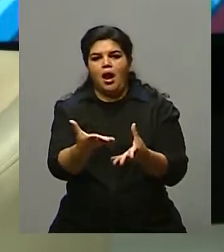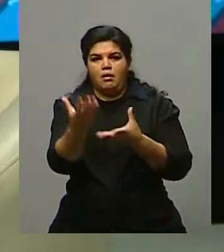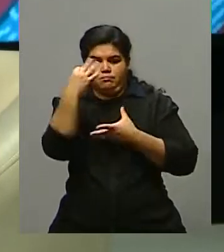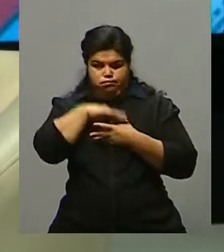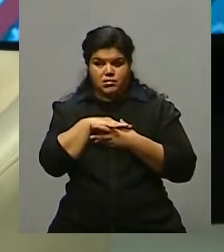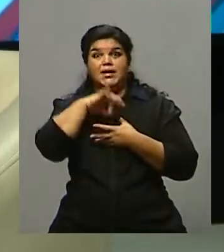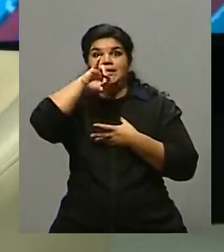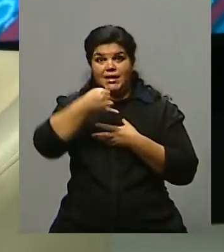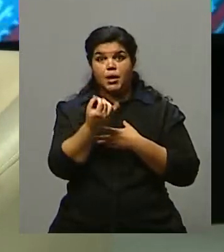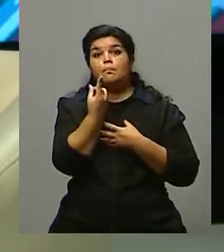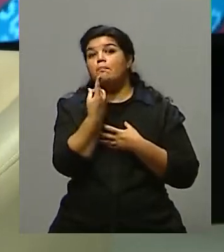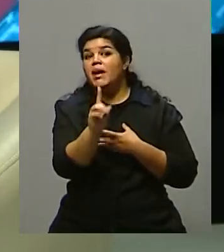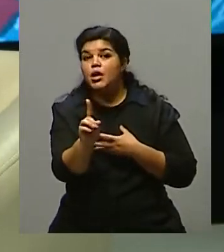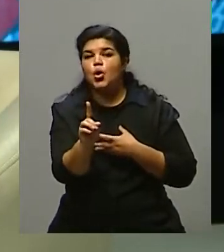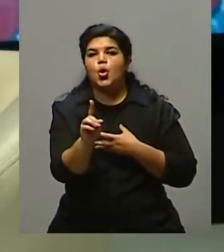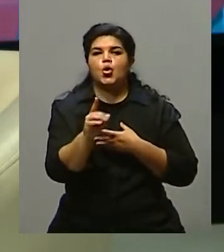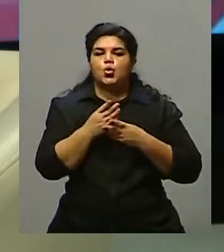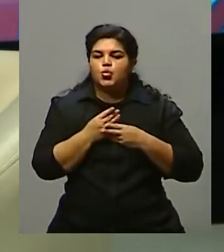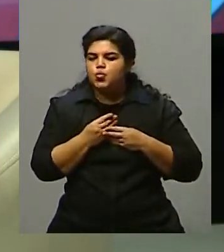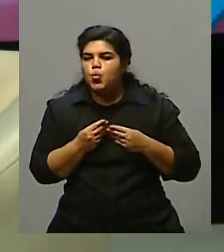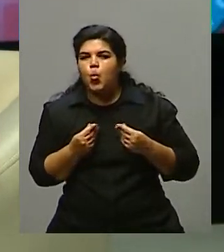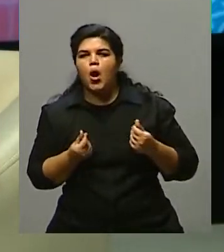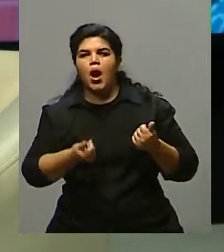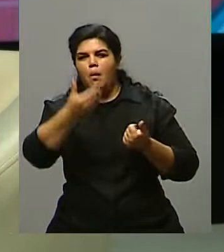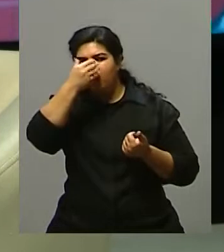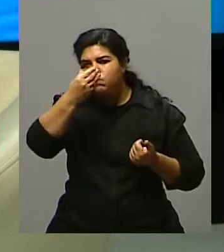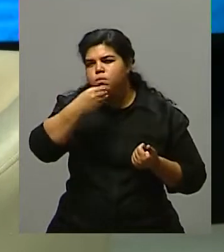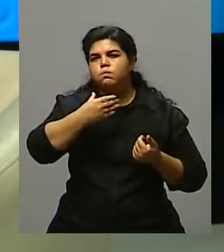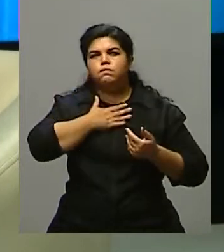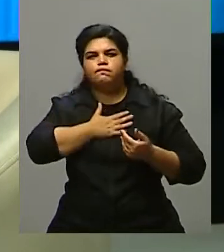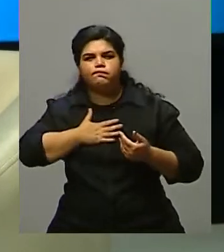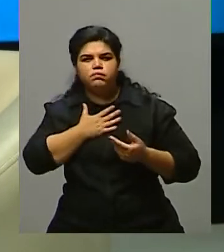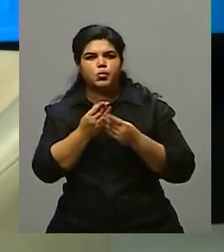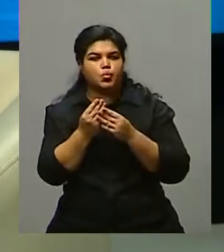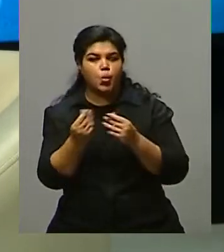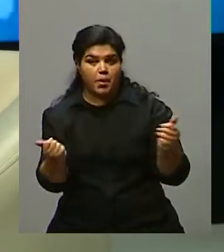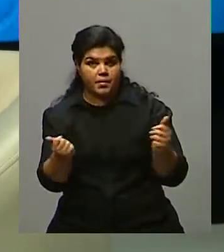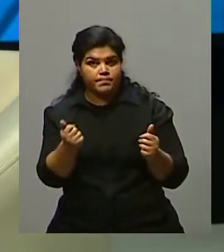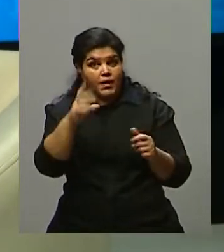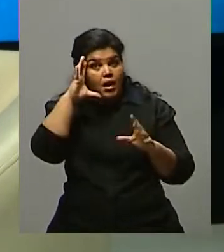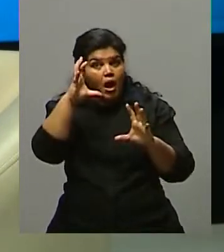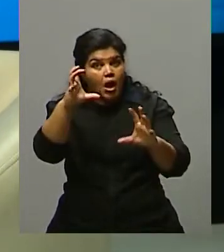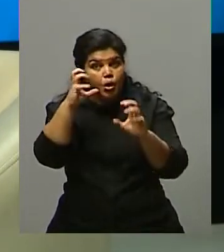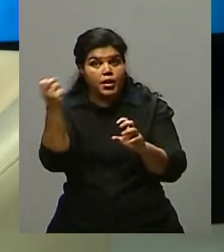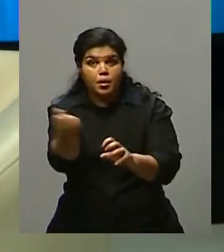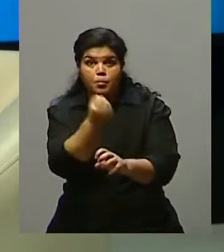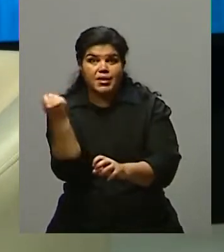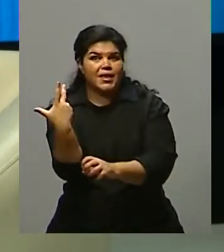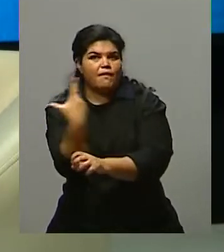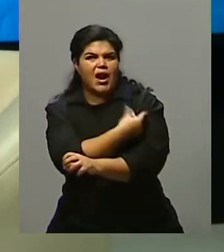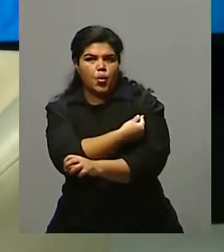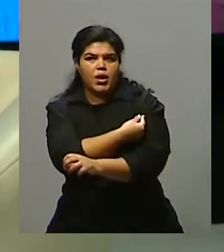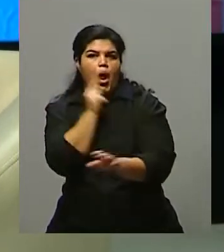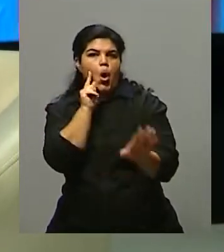quieren, leves, ¿sí? O moderados. Obviamente que la efectividad de una vacuna no es del 100%, o sea, eso también lo tenemos que saber, pero bueno,